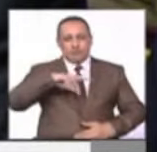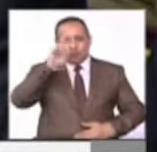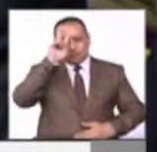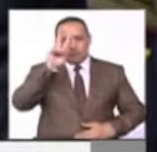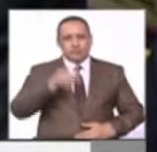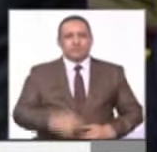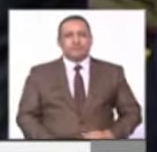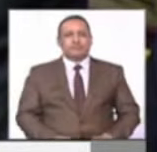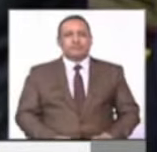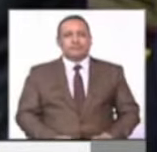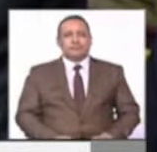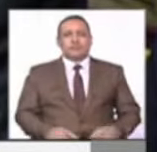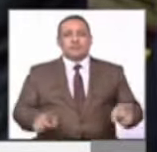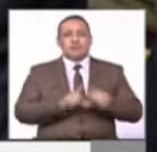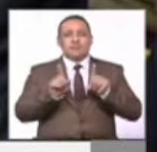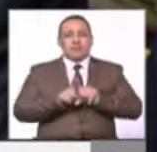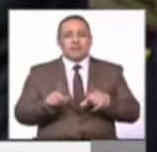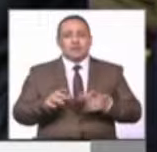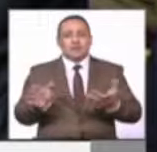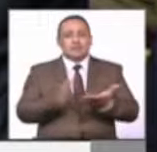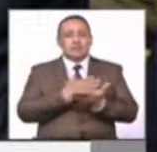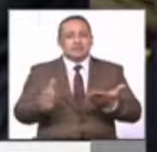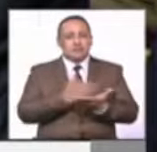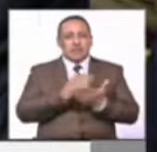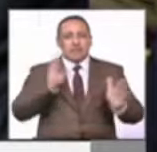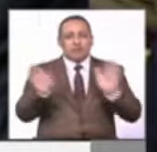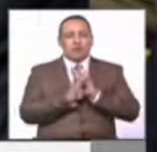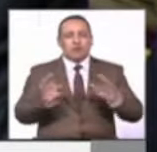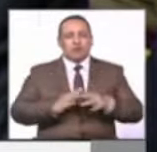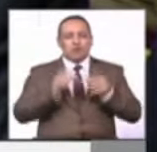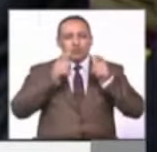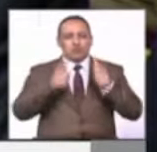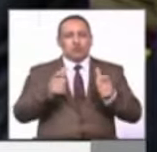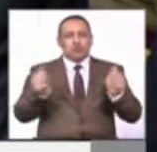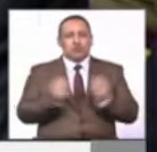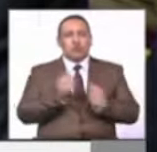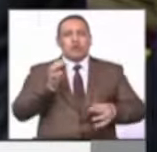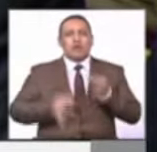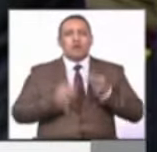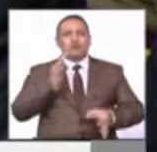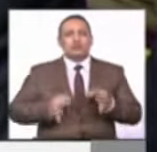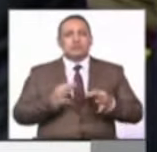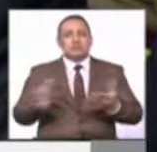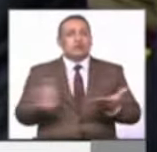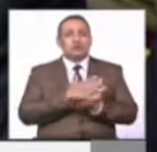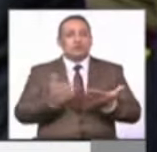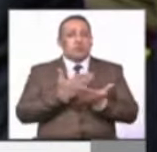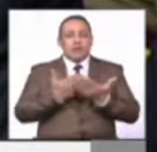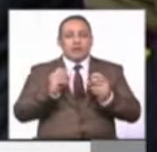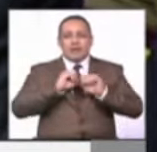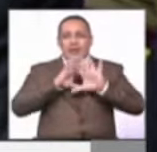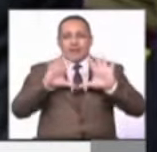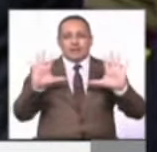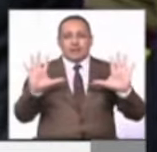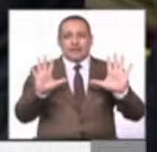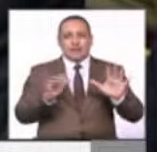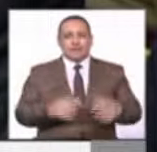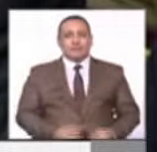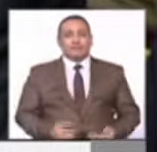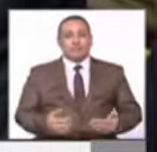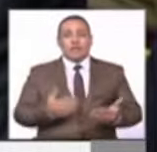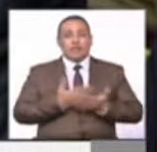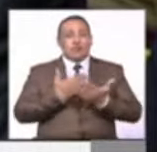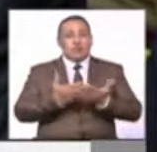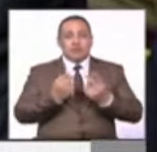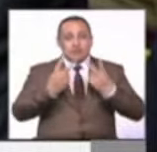país sin seguridad en la sin seguridad en la justicia no hay predictibilidad al no haber